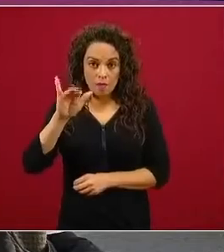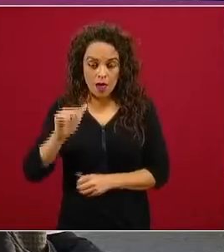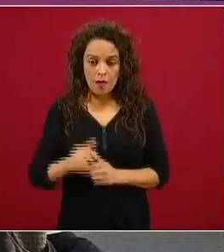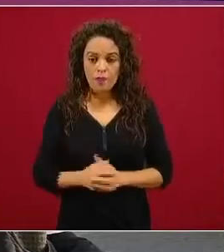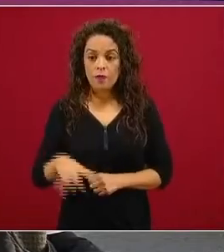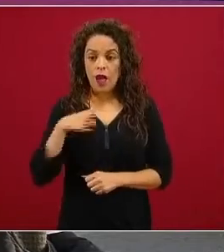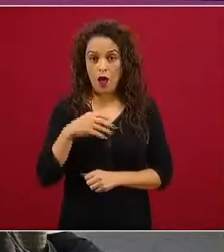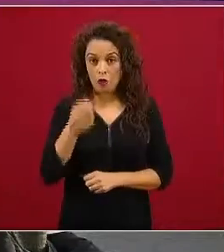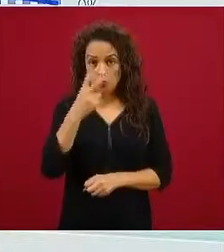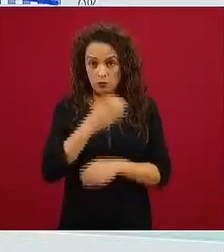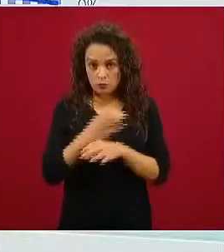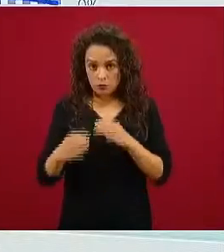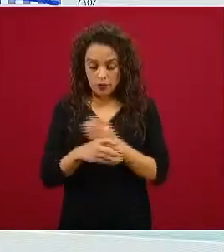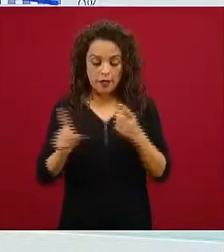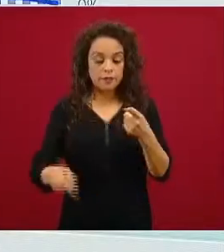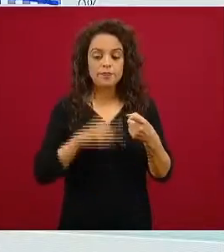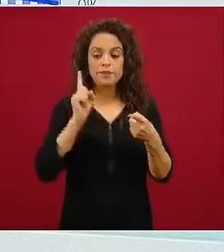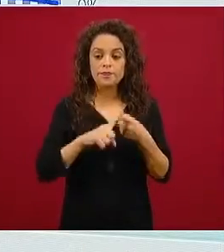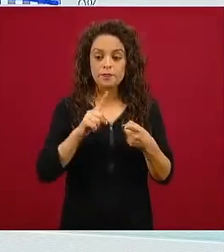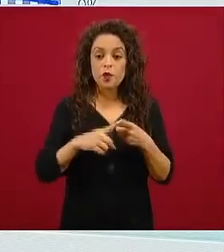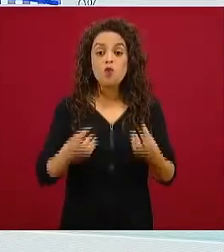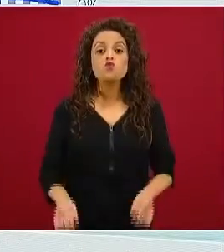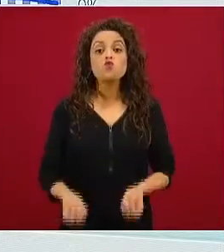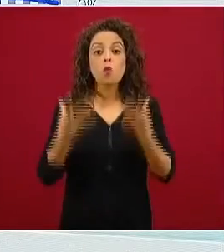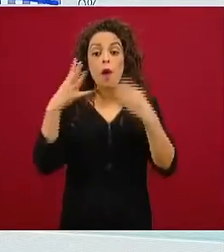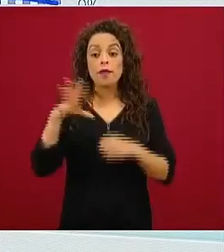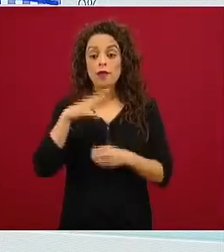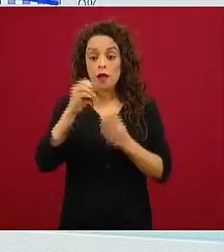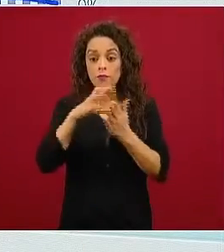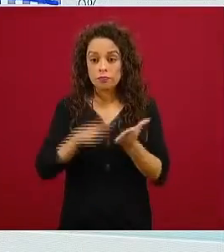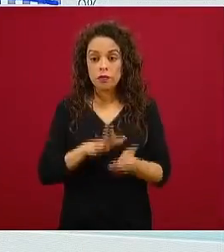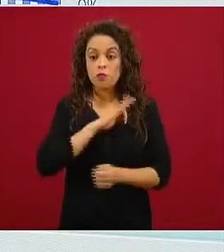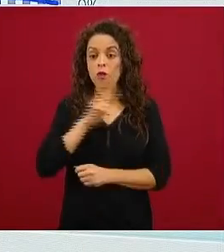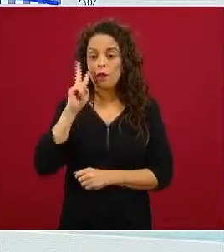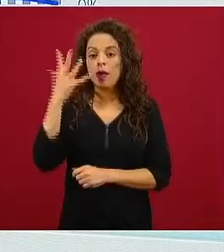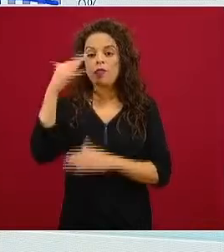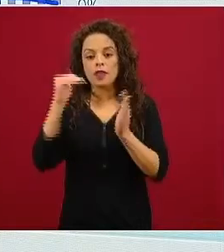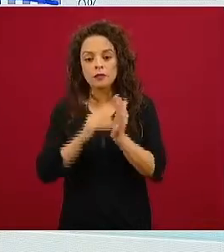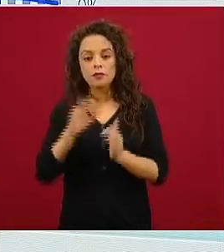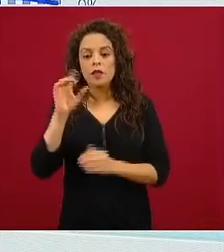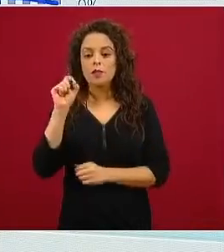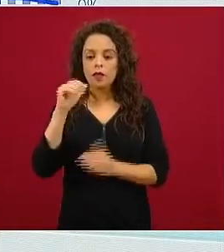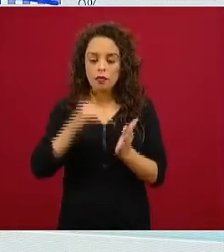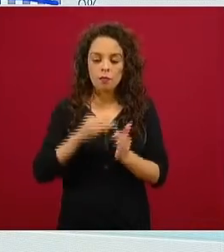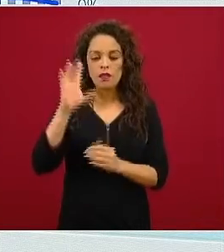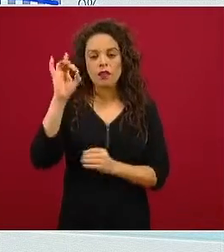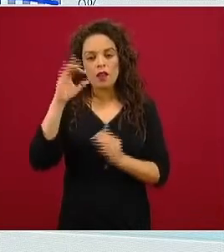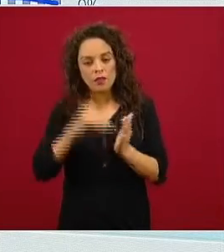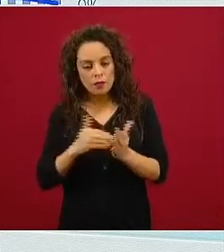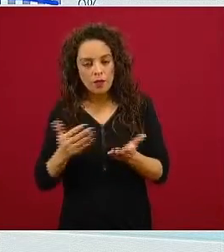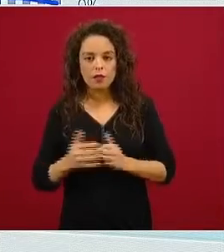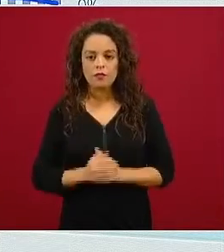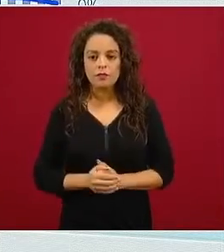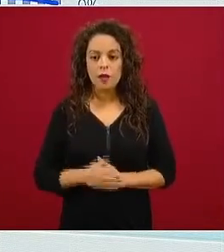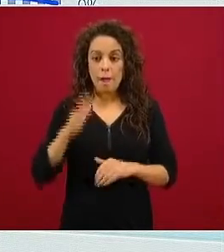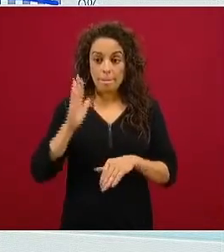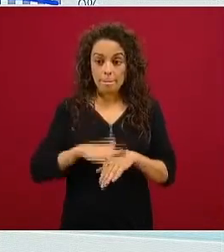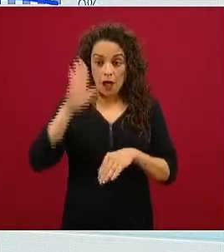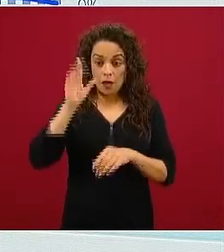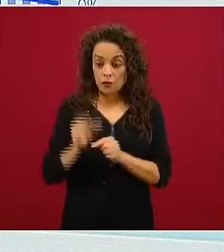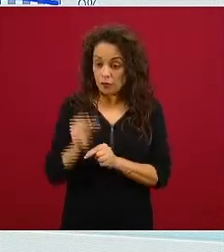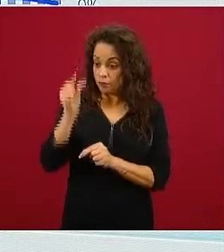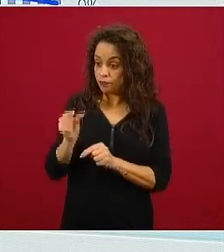de la curva epidémica. Nuevamente, para cualquier persona que no esté familiarizada con qué es una curva epidémica